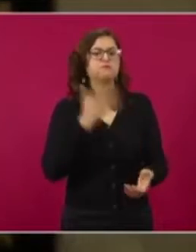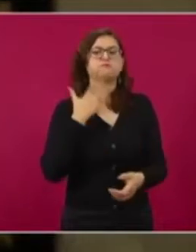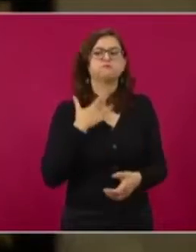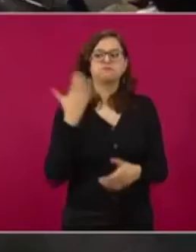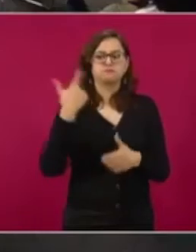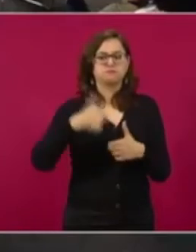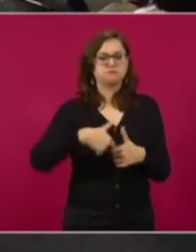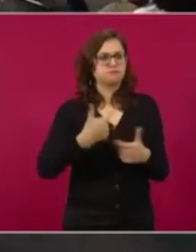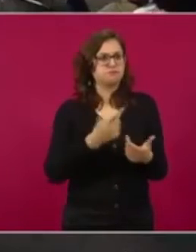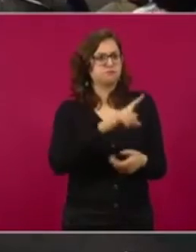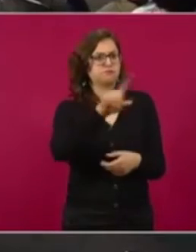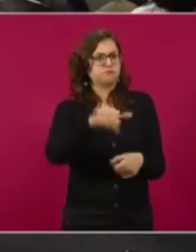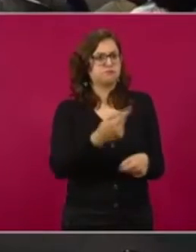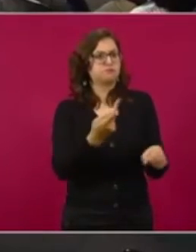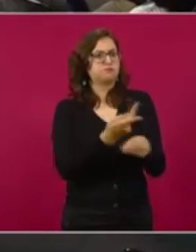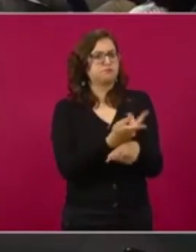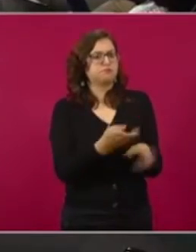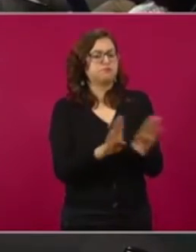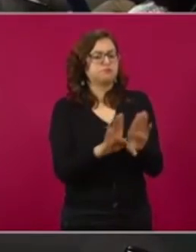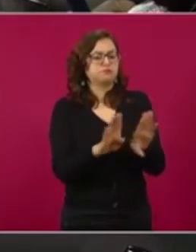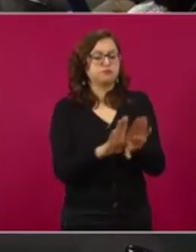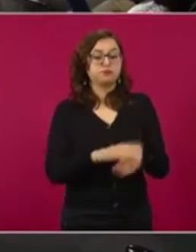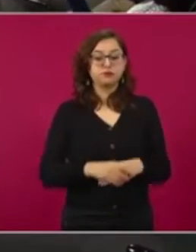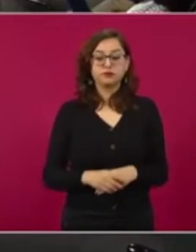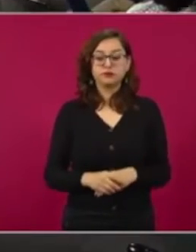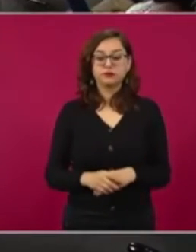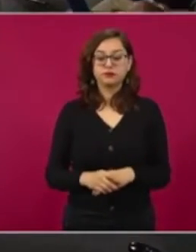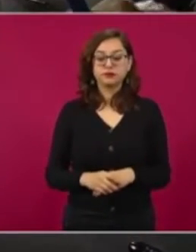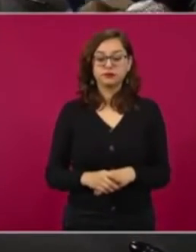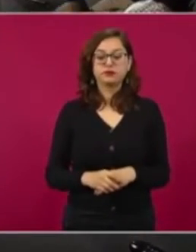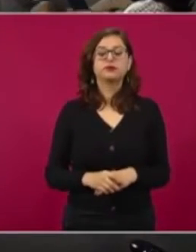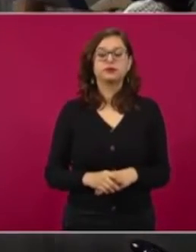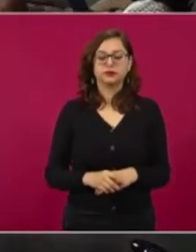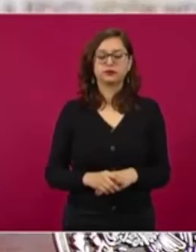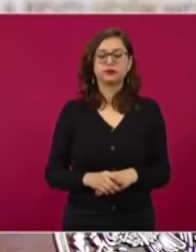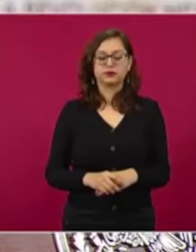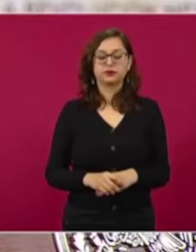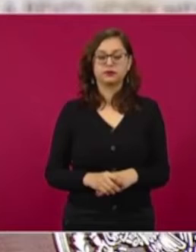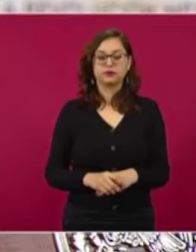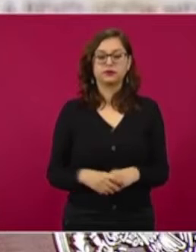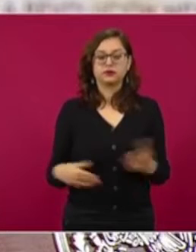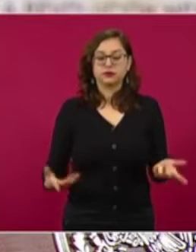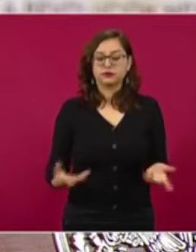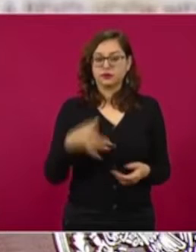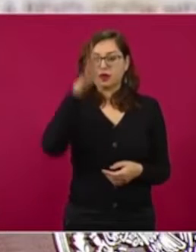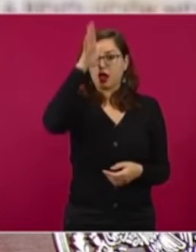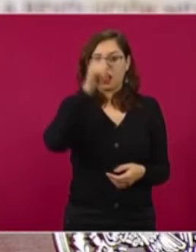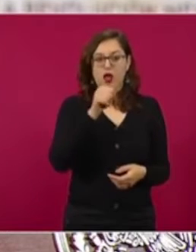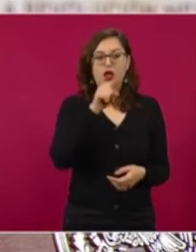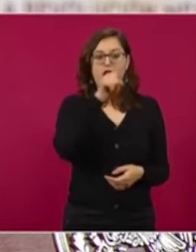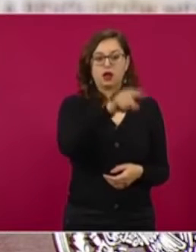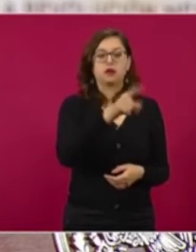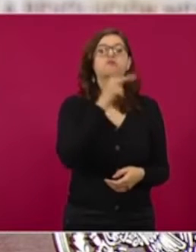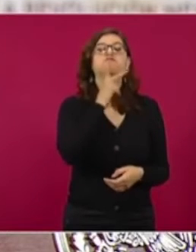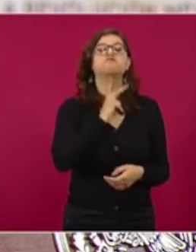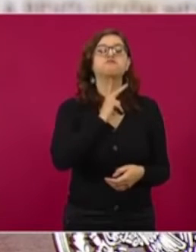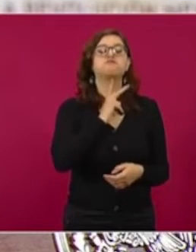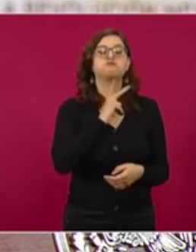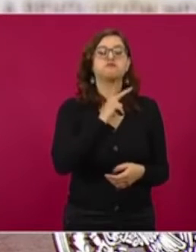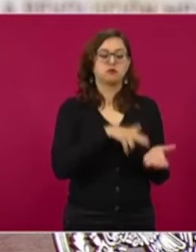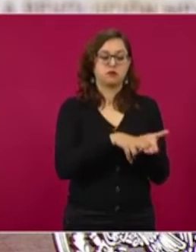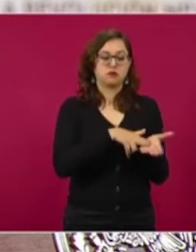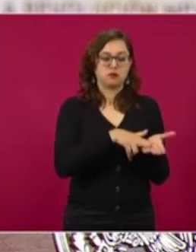refina. Hay un acuerdo para que se refine crudo de